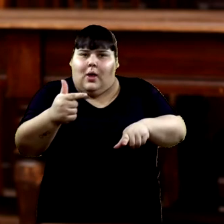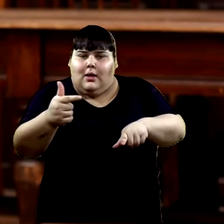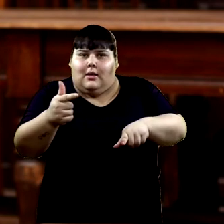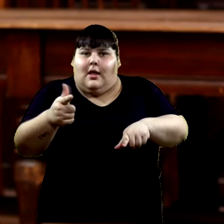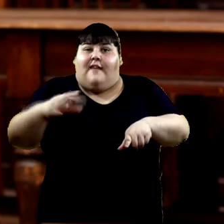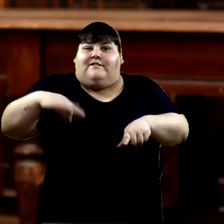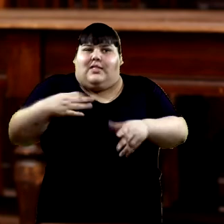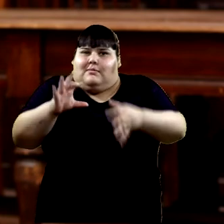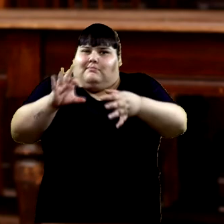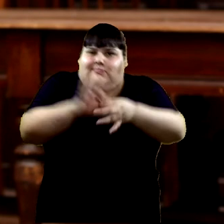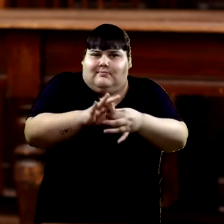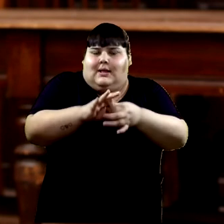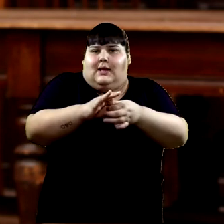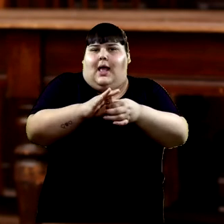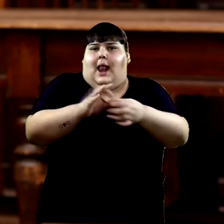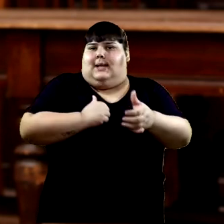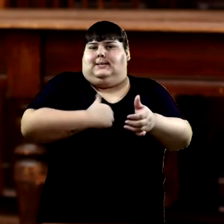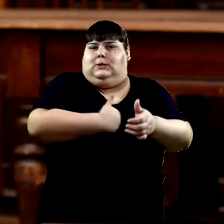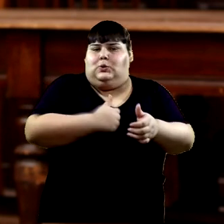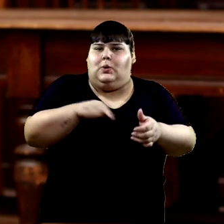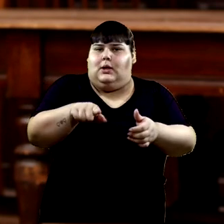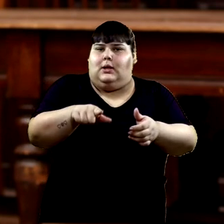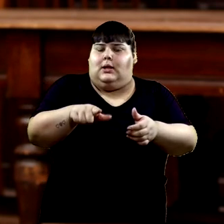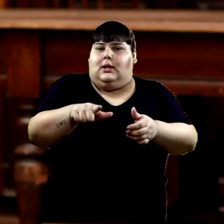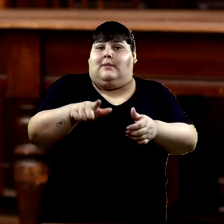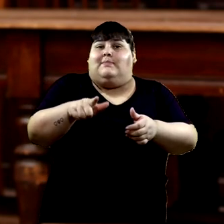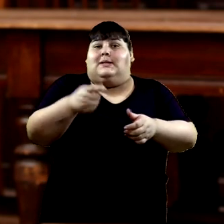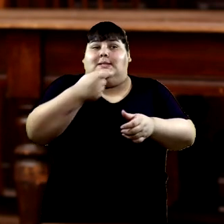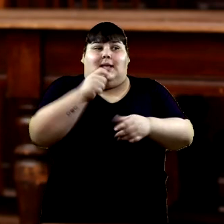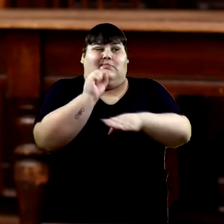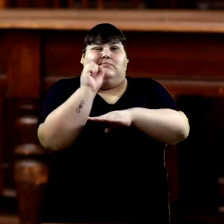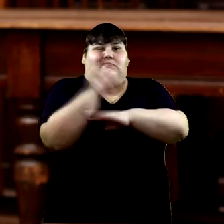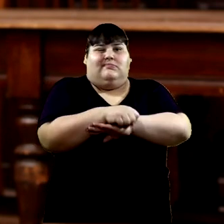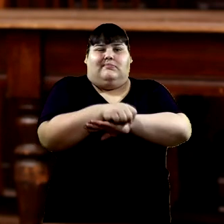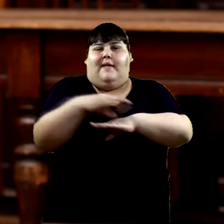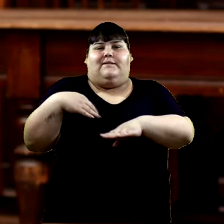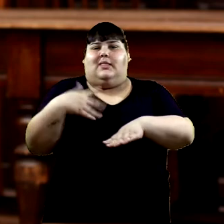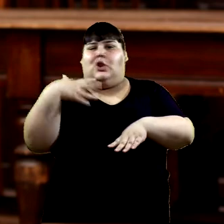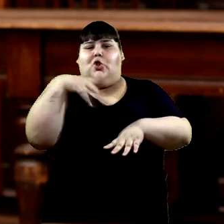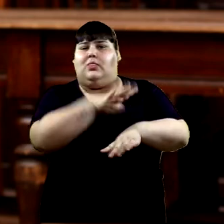vida es sexualidad. Entonces, es no entender la vida, negar la sexualidad.